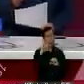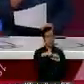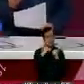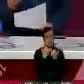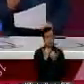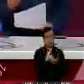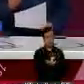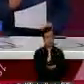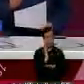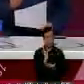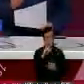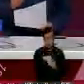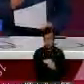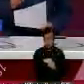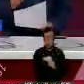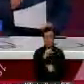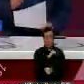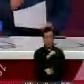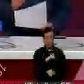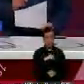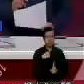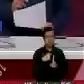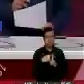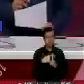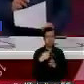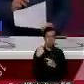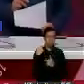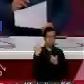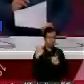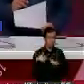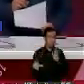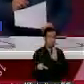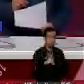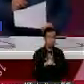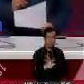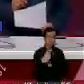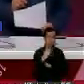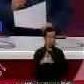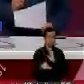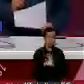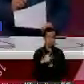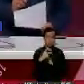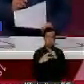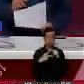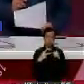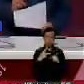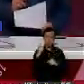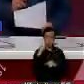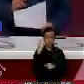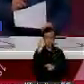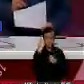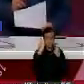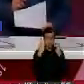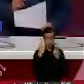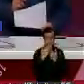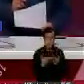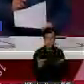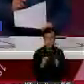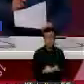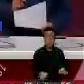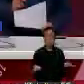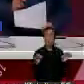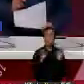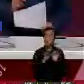Asamblea Nacional, Fabricio, va a haber una actitud responsable para poder aprobar estas dos leyes, que tiene que comprenderse que es un momento muy